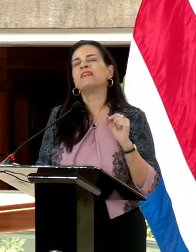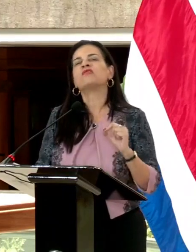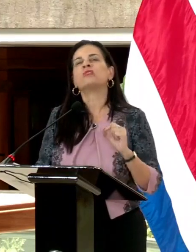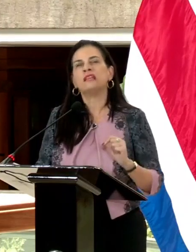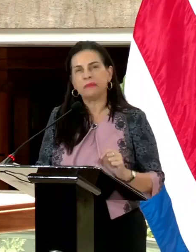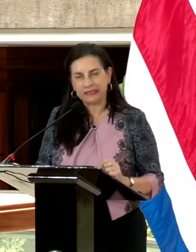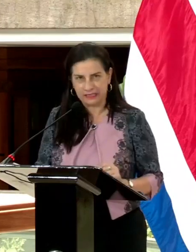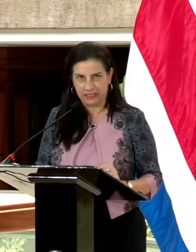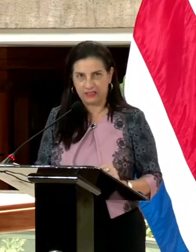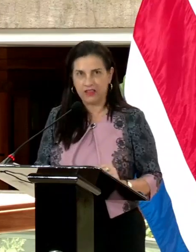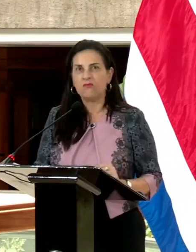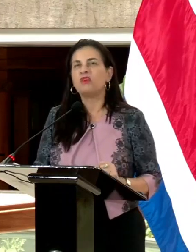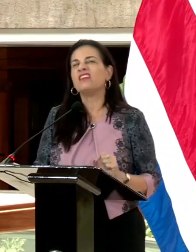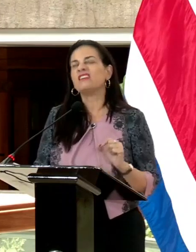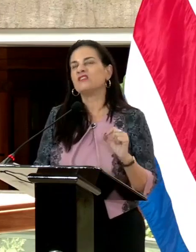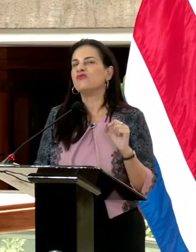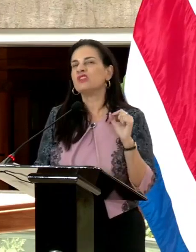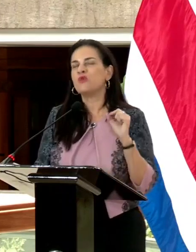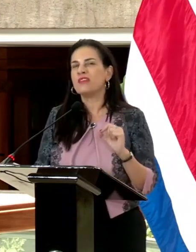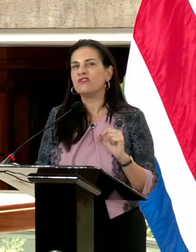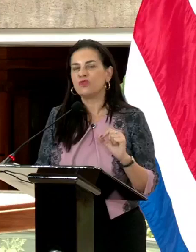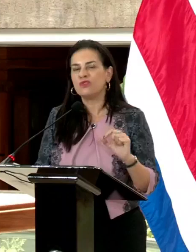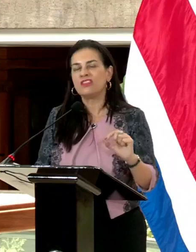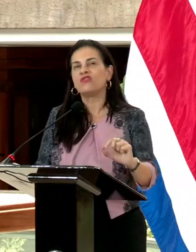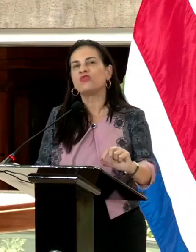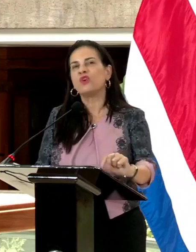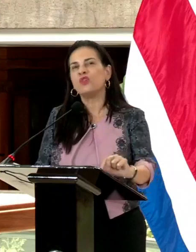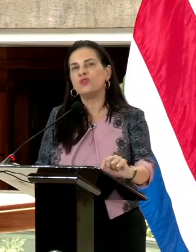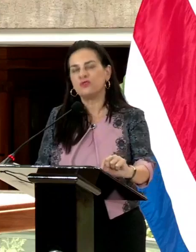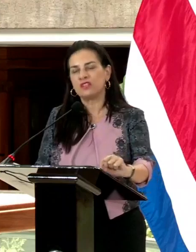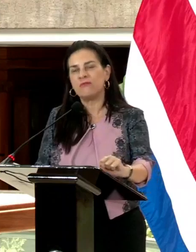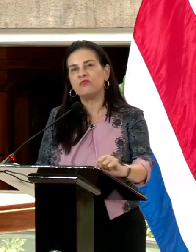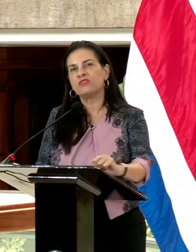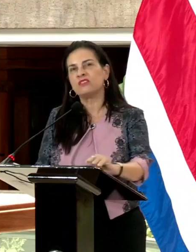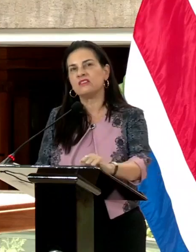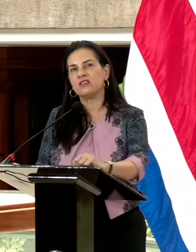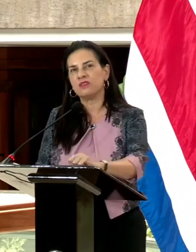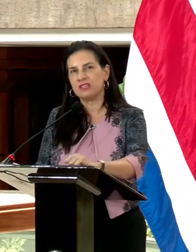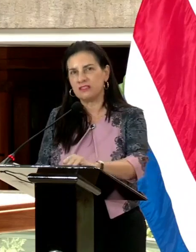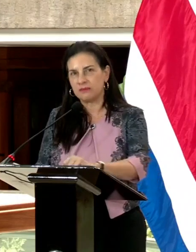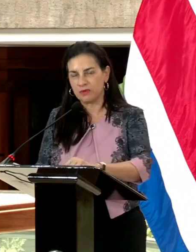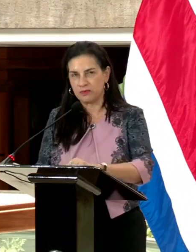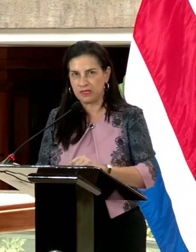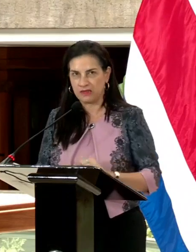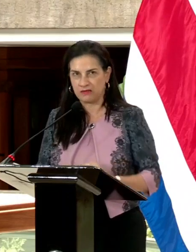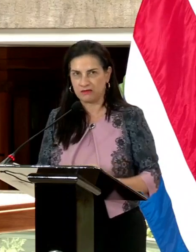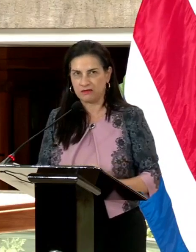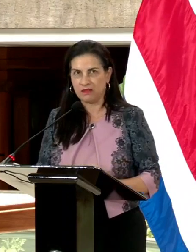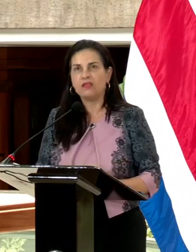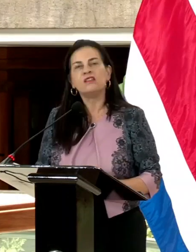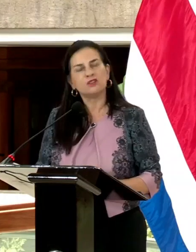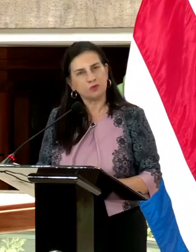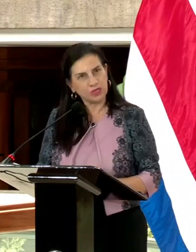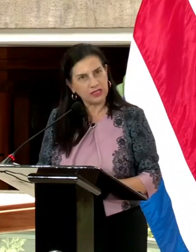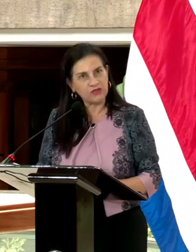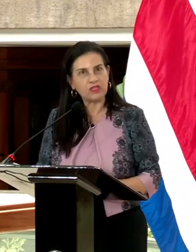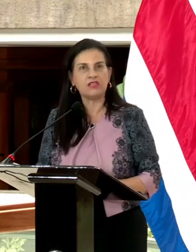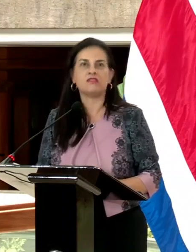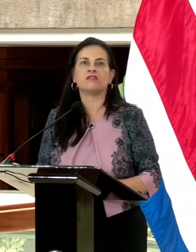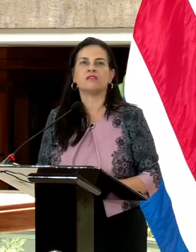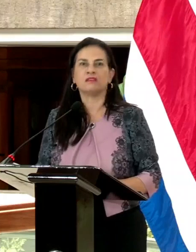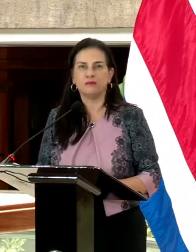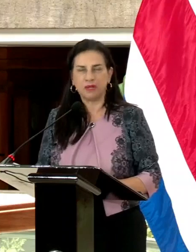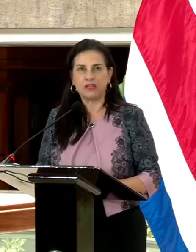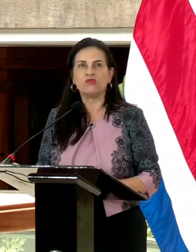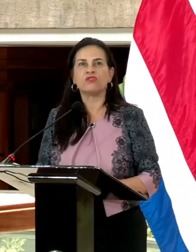a hacer personalmente. Voy a ir a hacer un recuento de todos los cambios que se hicieron en esa propiedad. Y se los voy a dar a